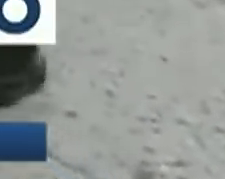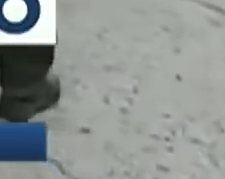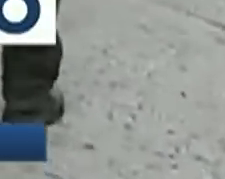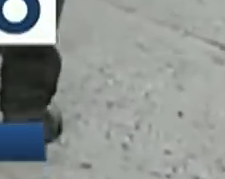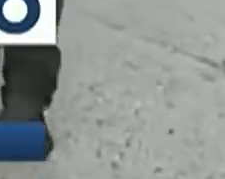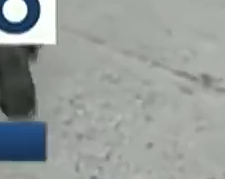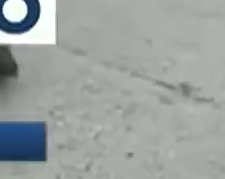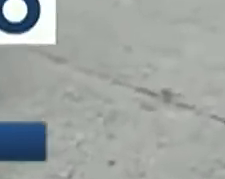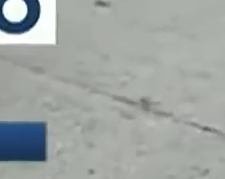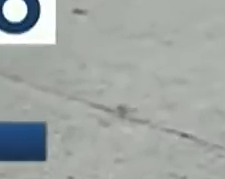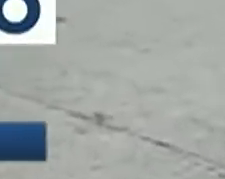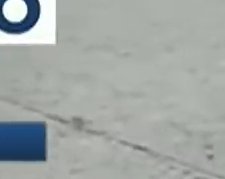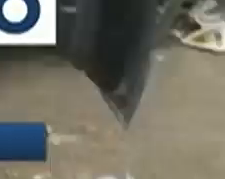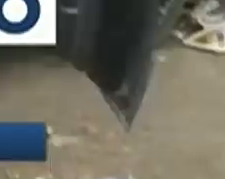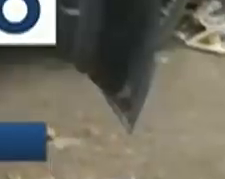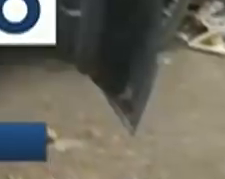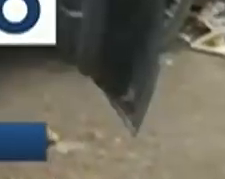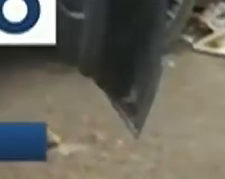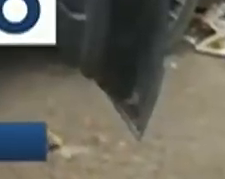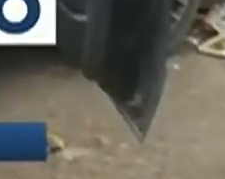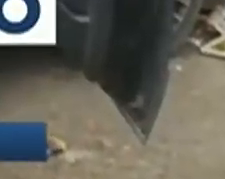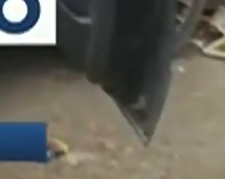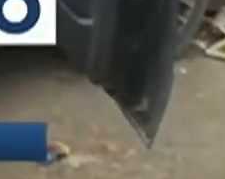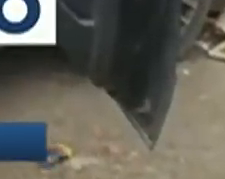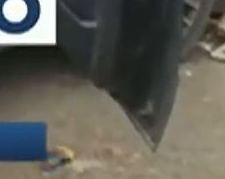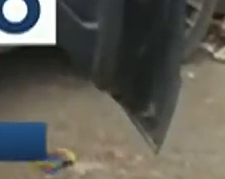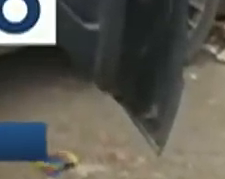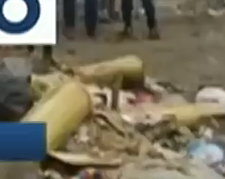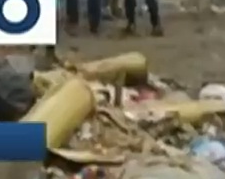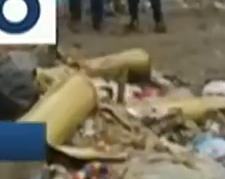máxima pena de 22 años de prisión